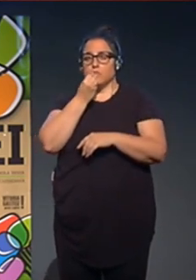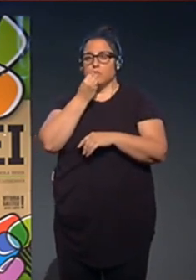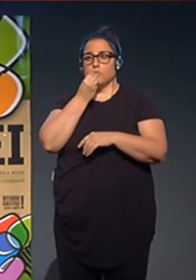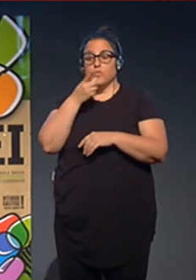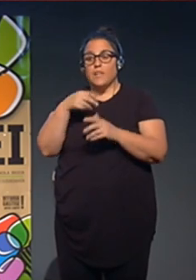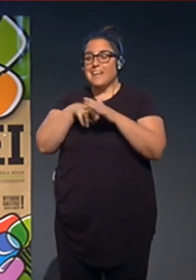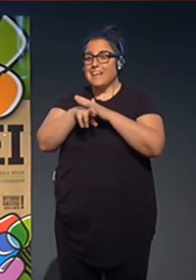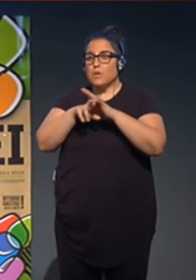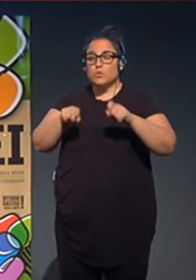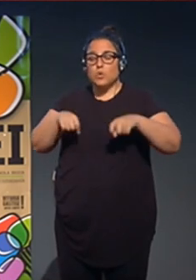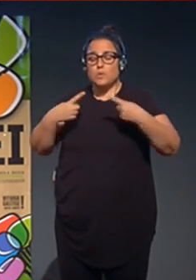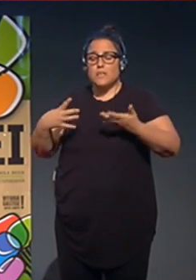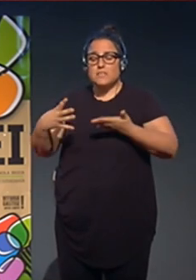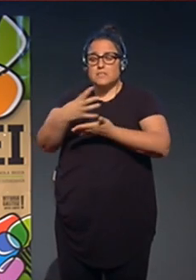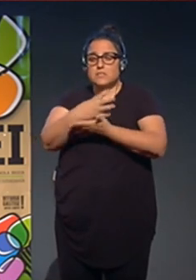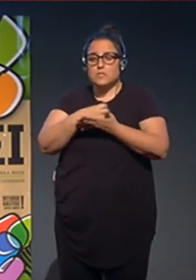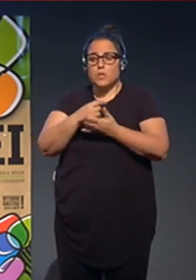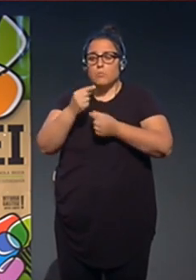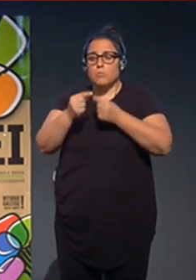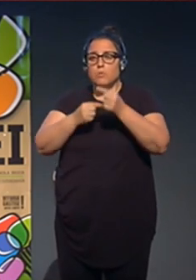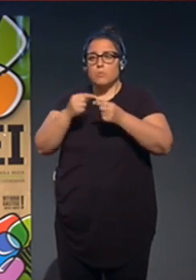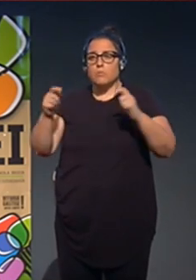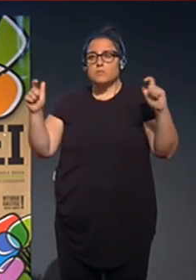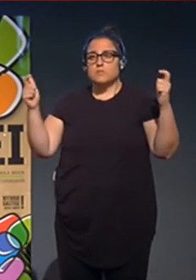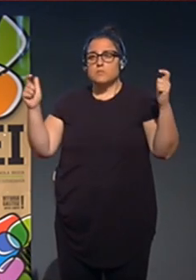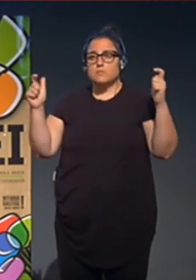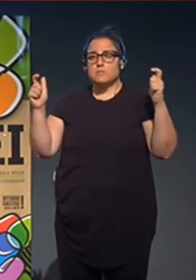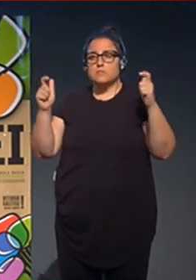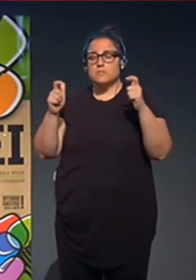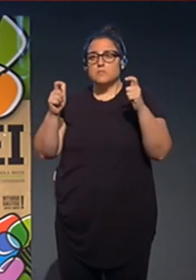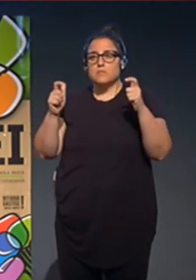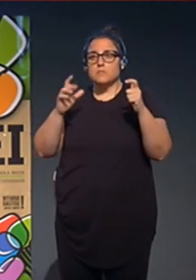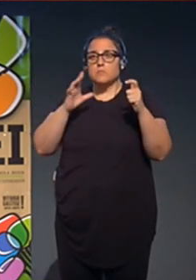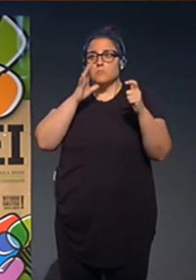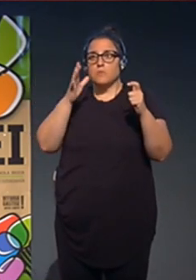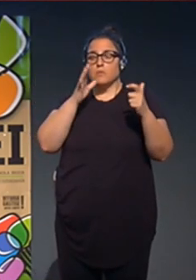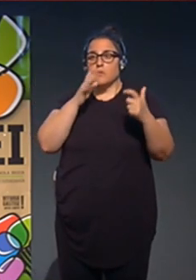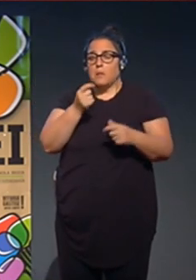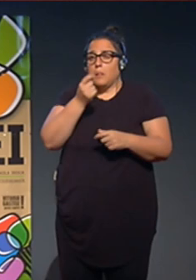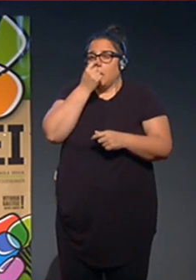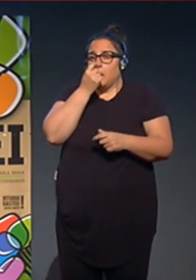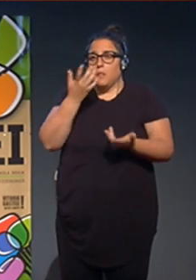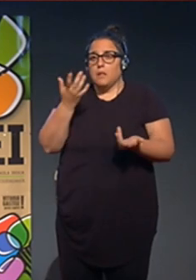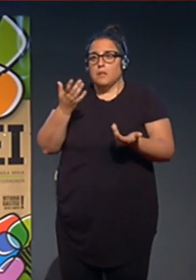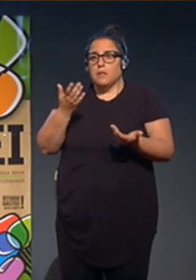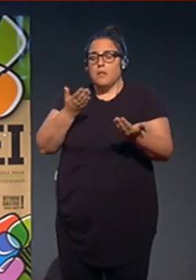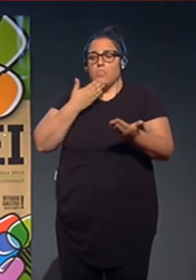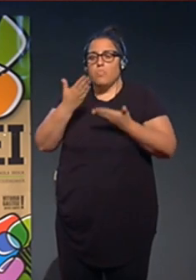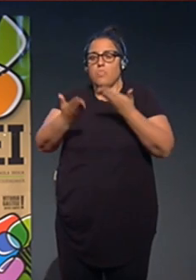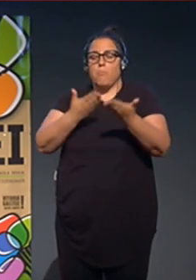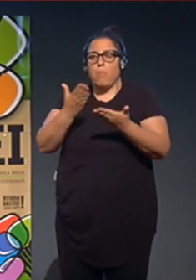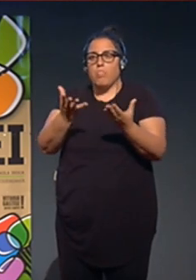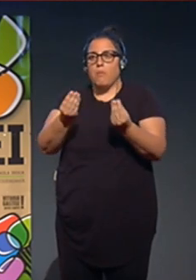estos recursos paulatinamente están siendo como son escasos como hay mucha más demanda no